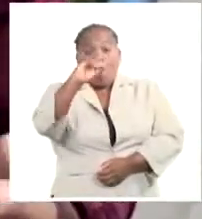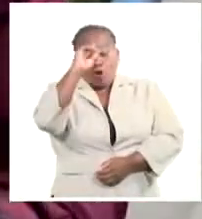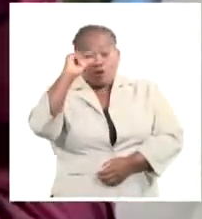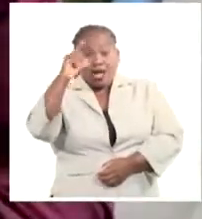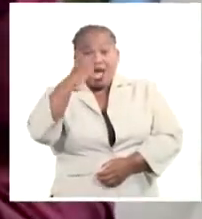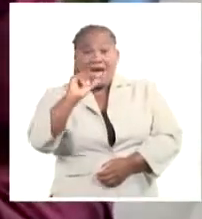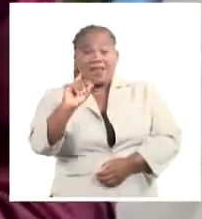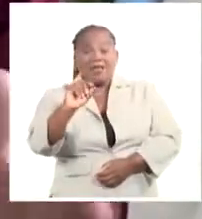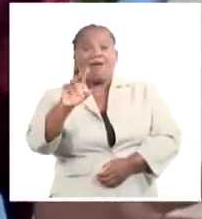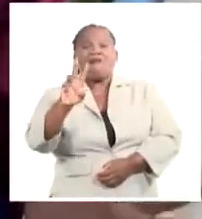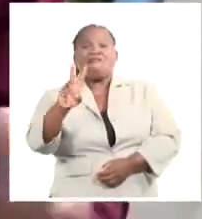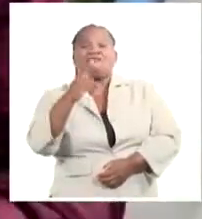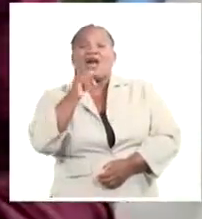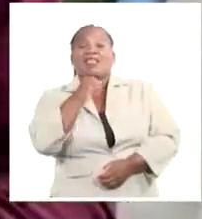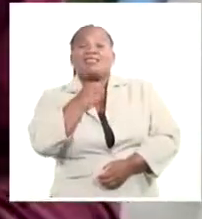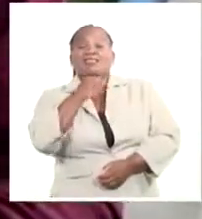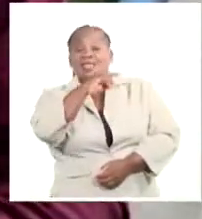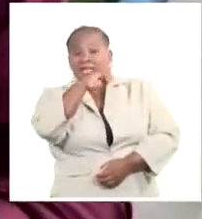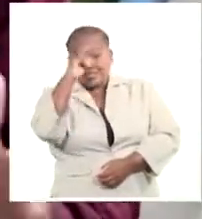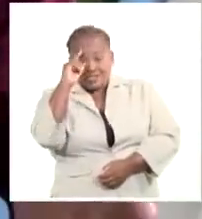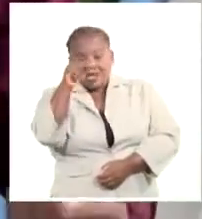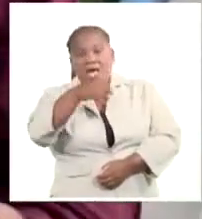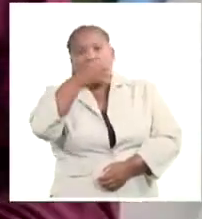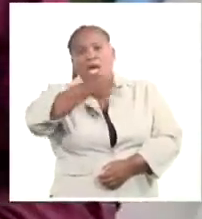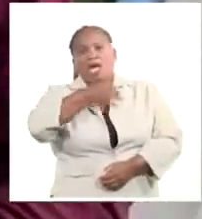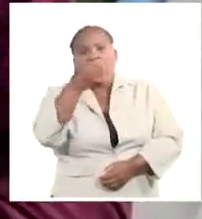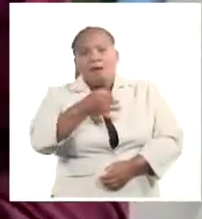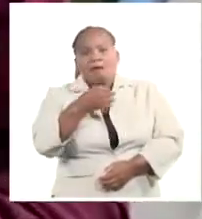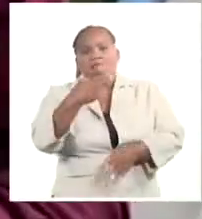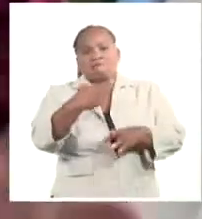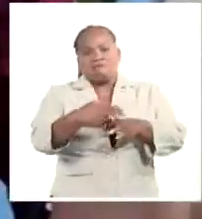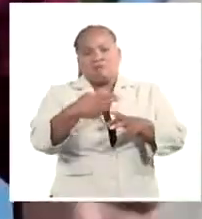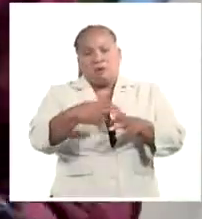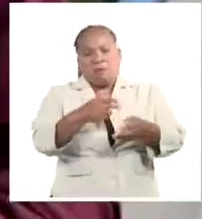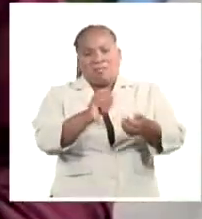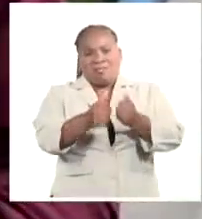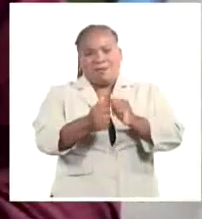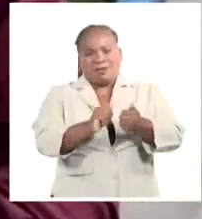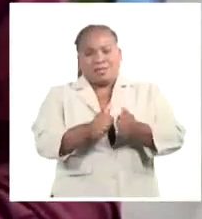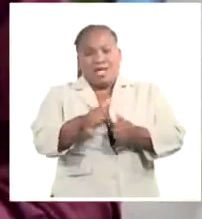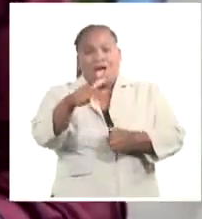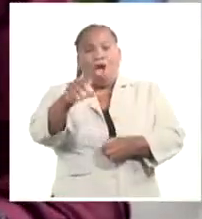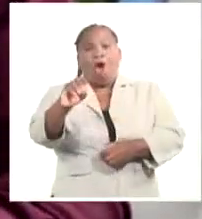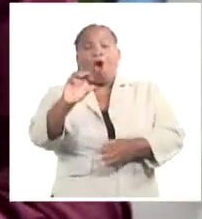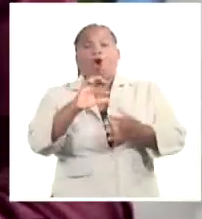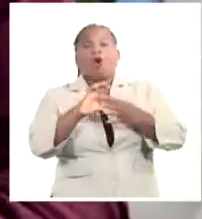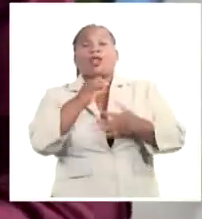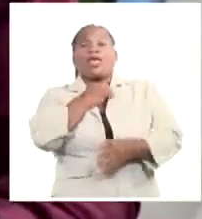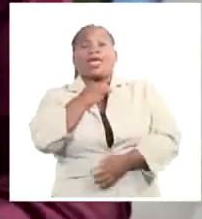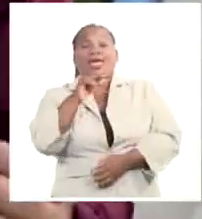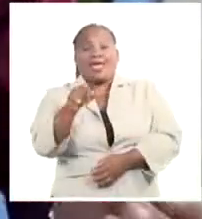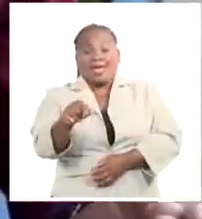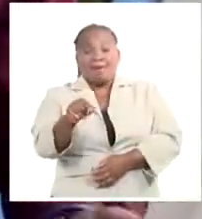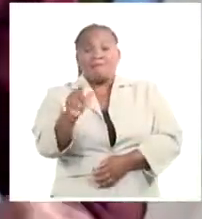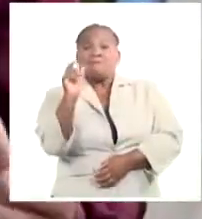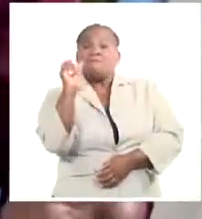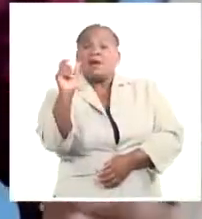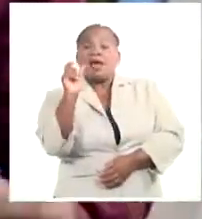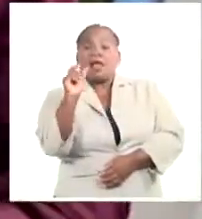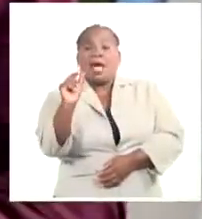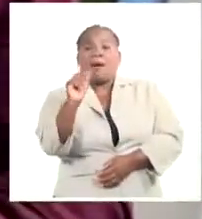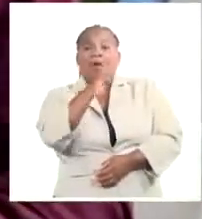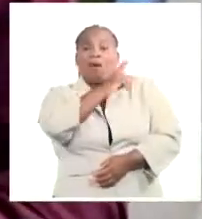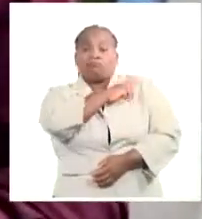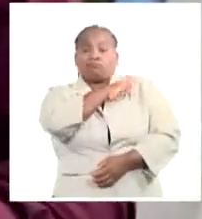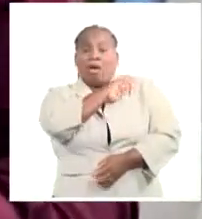pronunció las palabras en nombre de los atletas y Jorge Niebla, el internacional, tuvo a su cargo las palabras por parte de los árbitros,